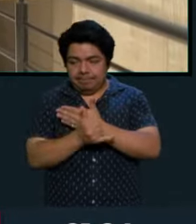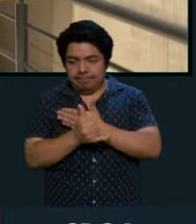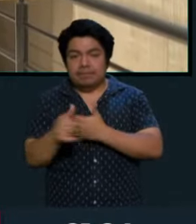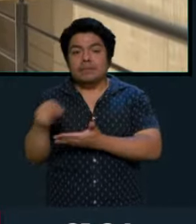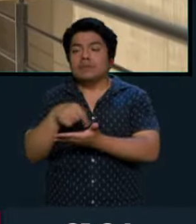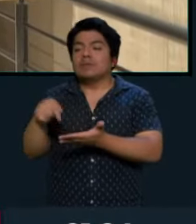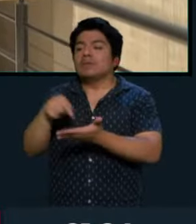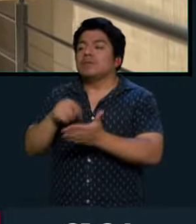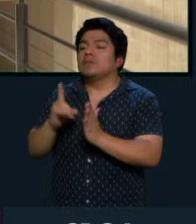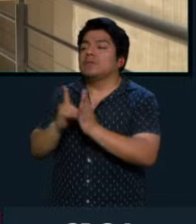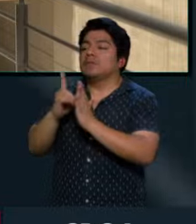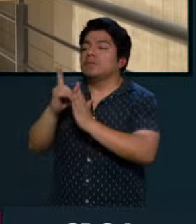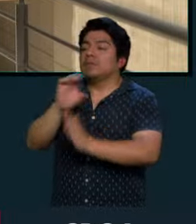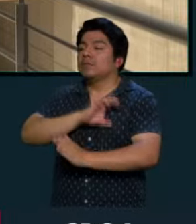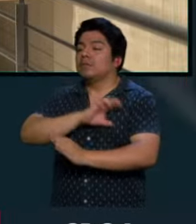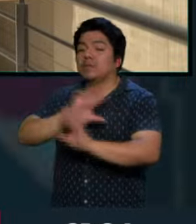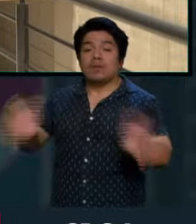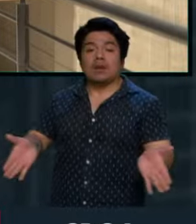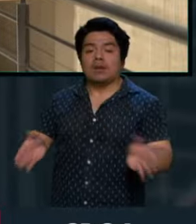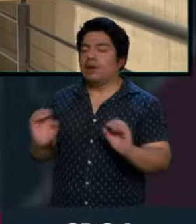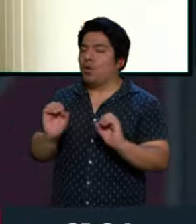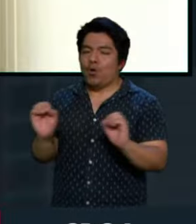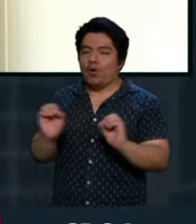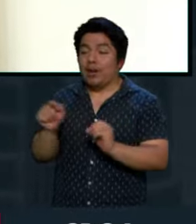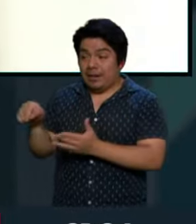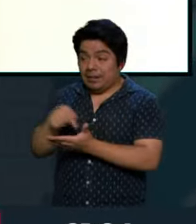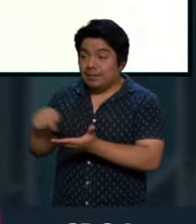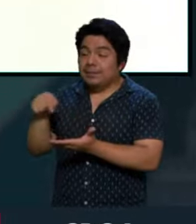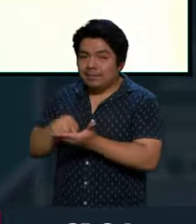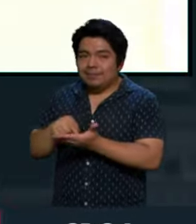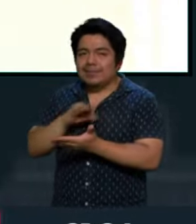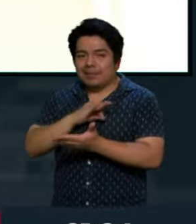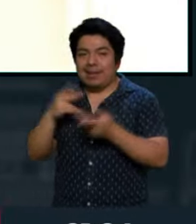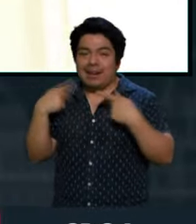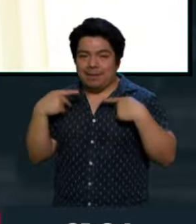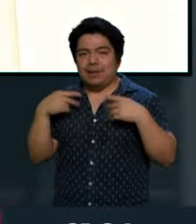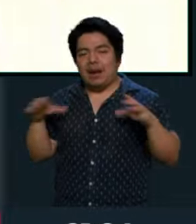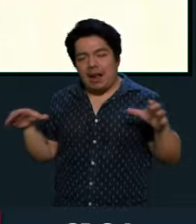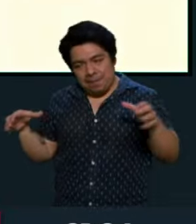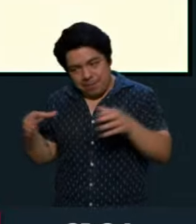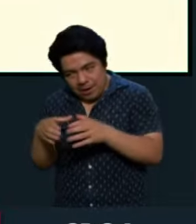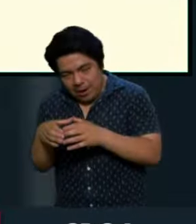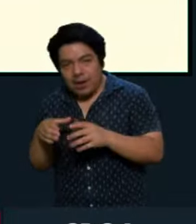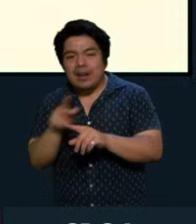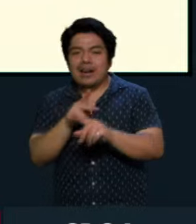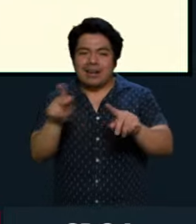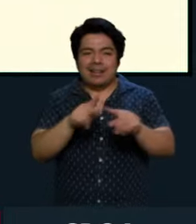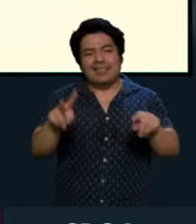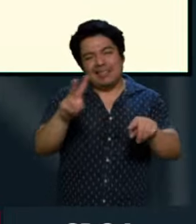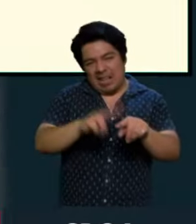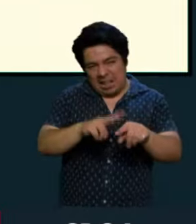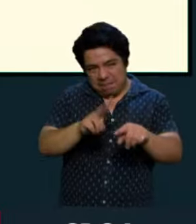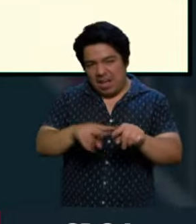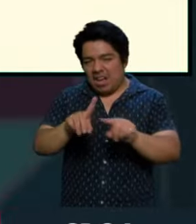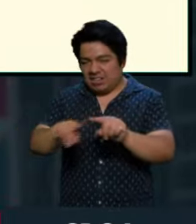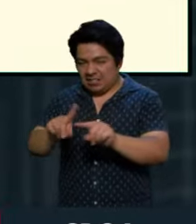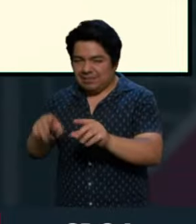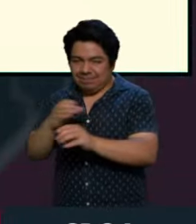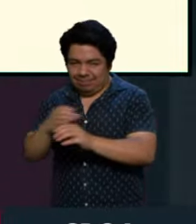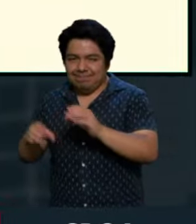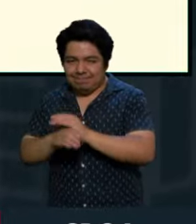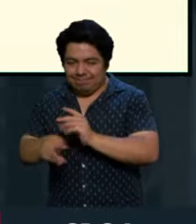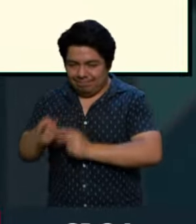haya departamentos que se rentan, sino también un espacio donde pueda crearse comunidad, donde haya espacio público, donde haya